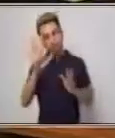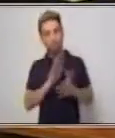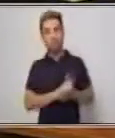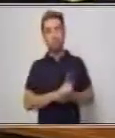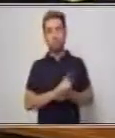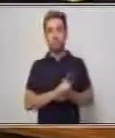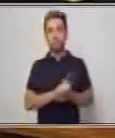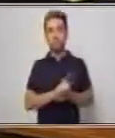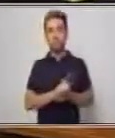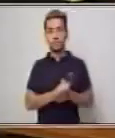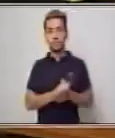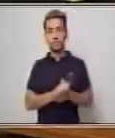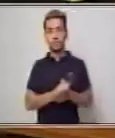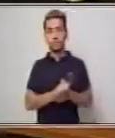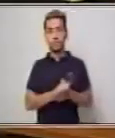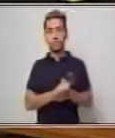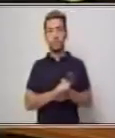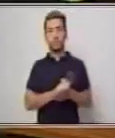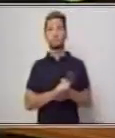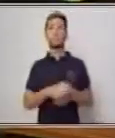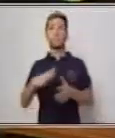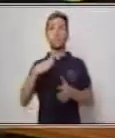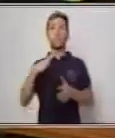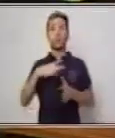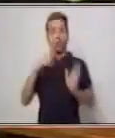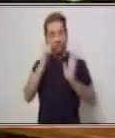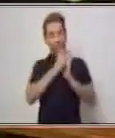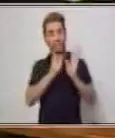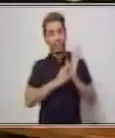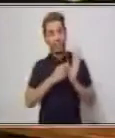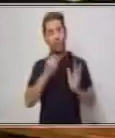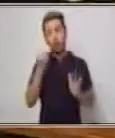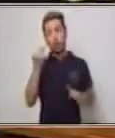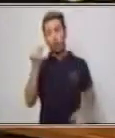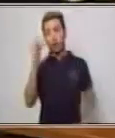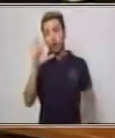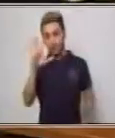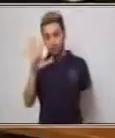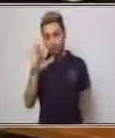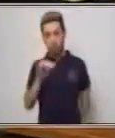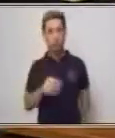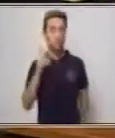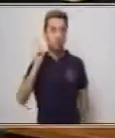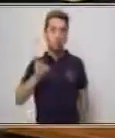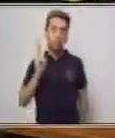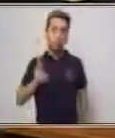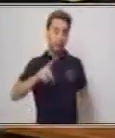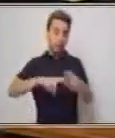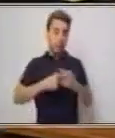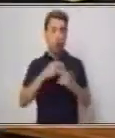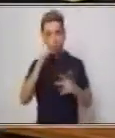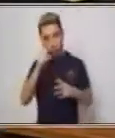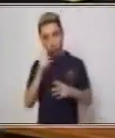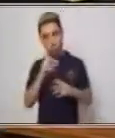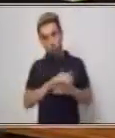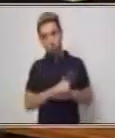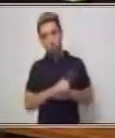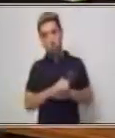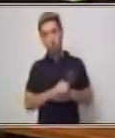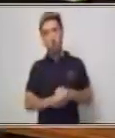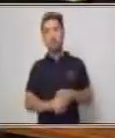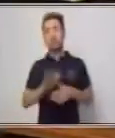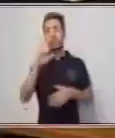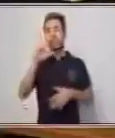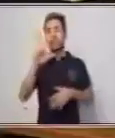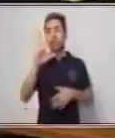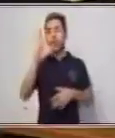Muy bien. Tenemos entonces los divisores de 5. Vamos a iniciar siempre con el número 1. ¿Sí? 5 dividido 1